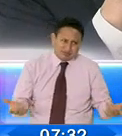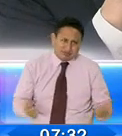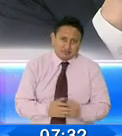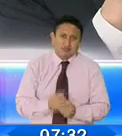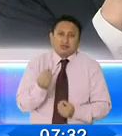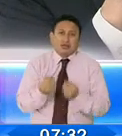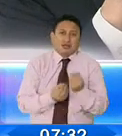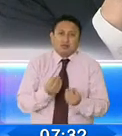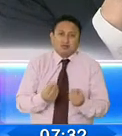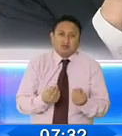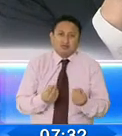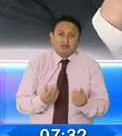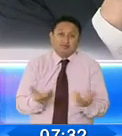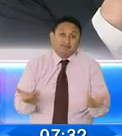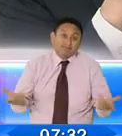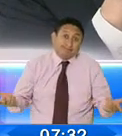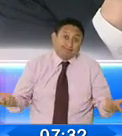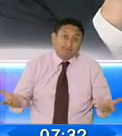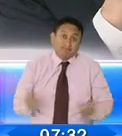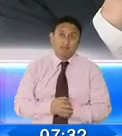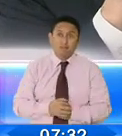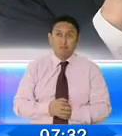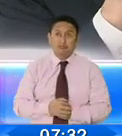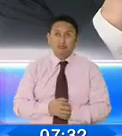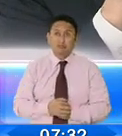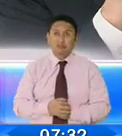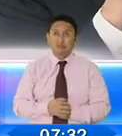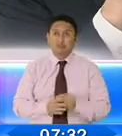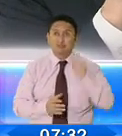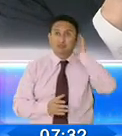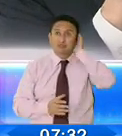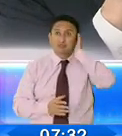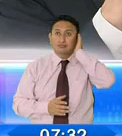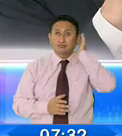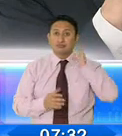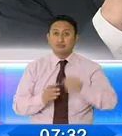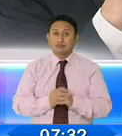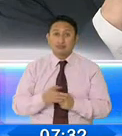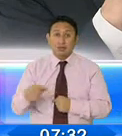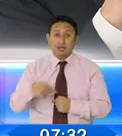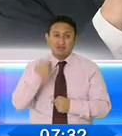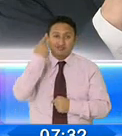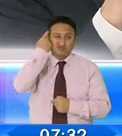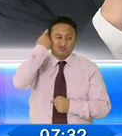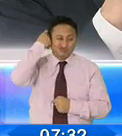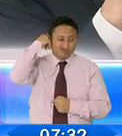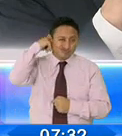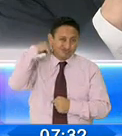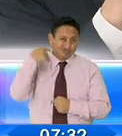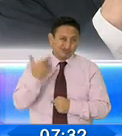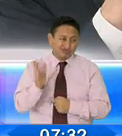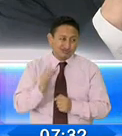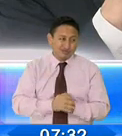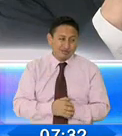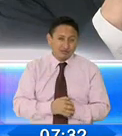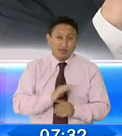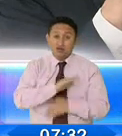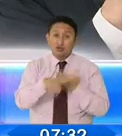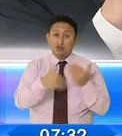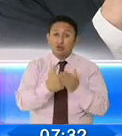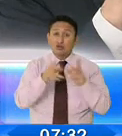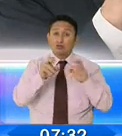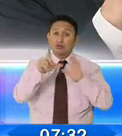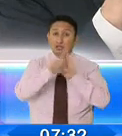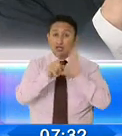nosotros realmente en un estado de decepción porque inclusive no tenemos todo el marco legal